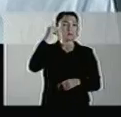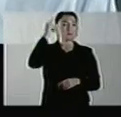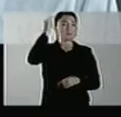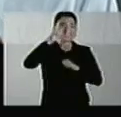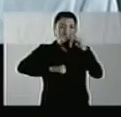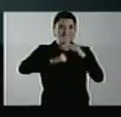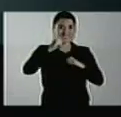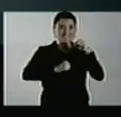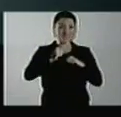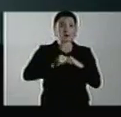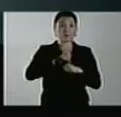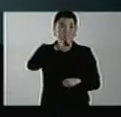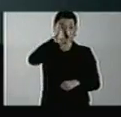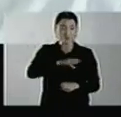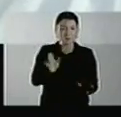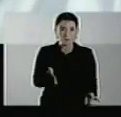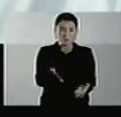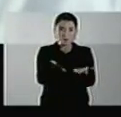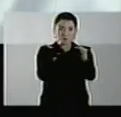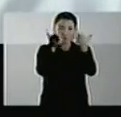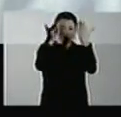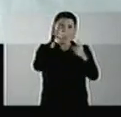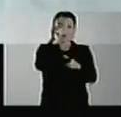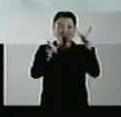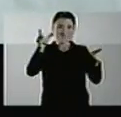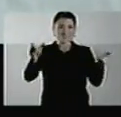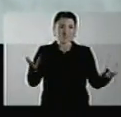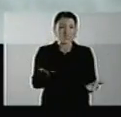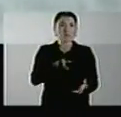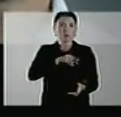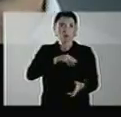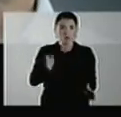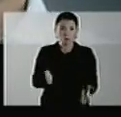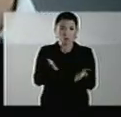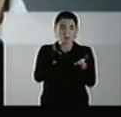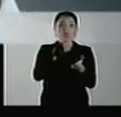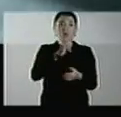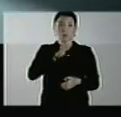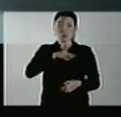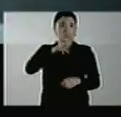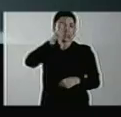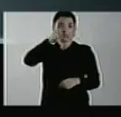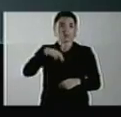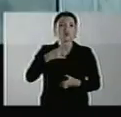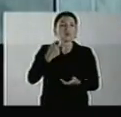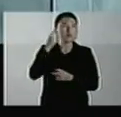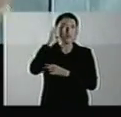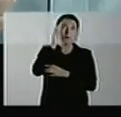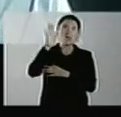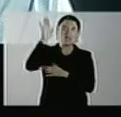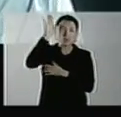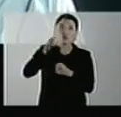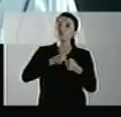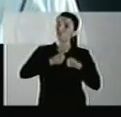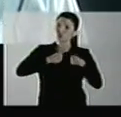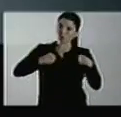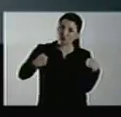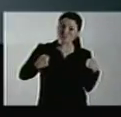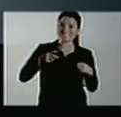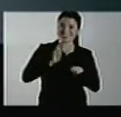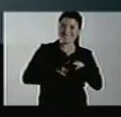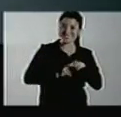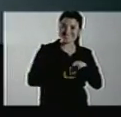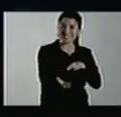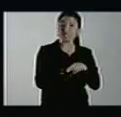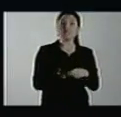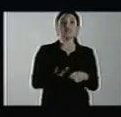de emprendedores. Un Chile que estimule, que incentive a las personas a actuar sin miedo y atreverse a hacer lo que